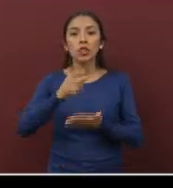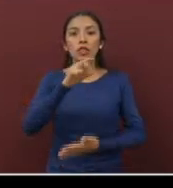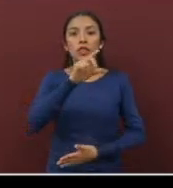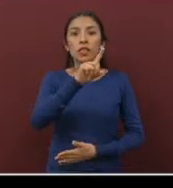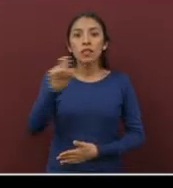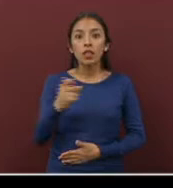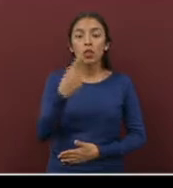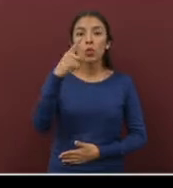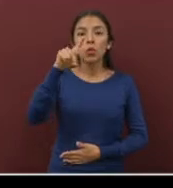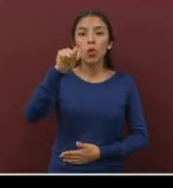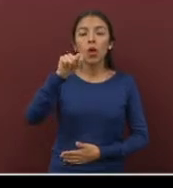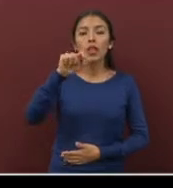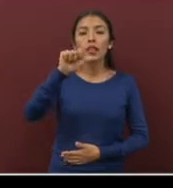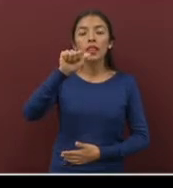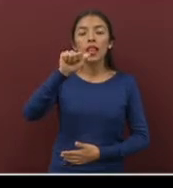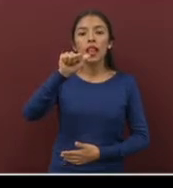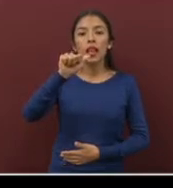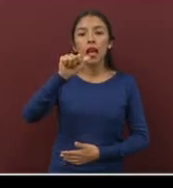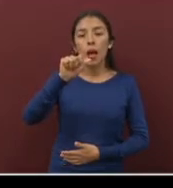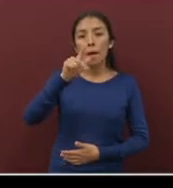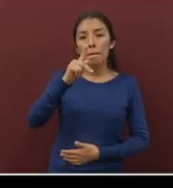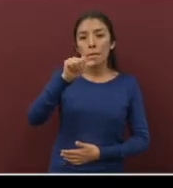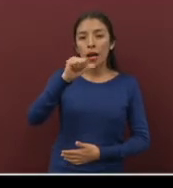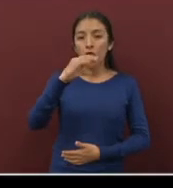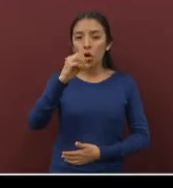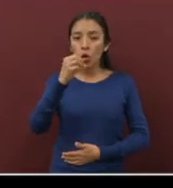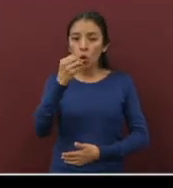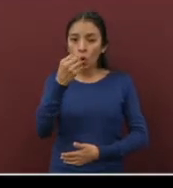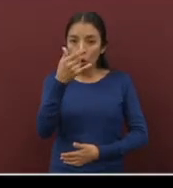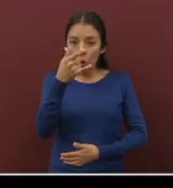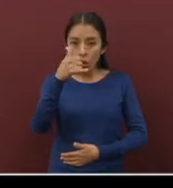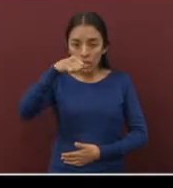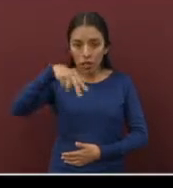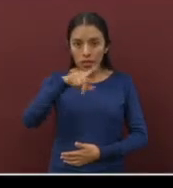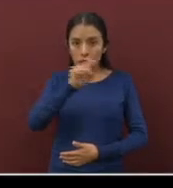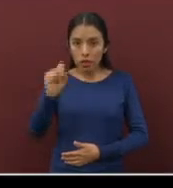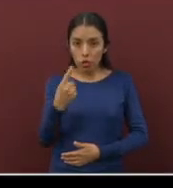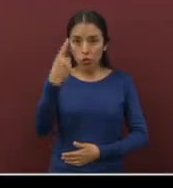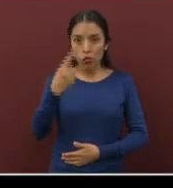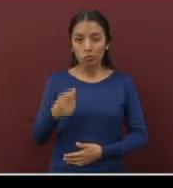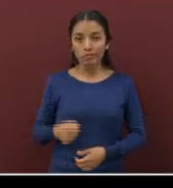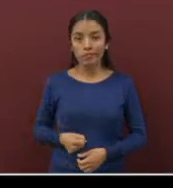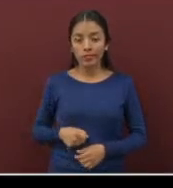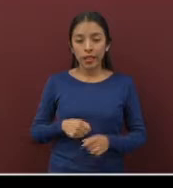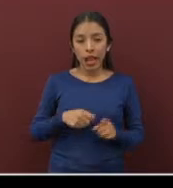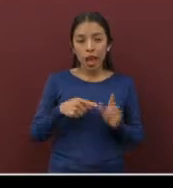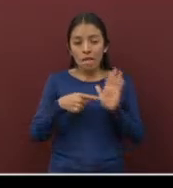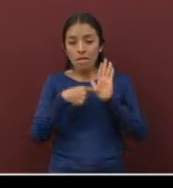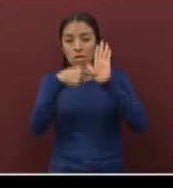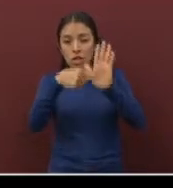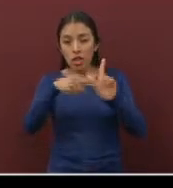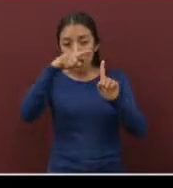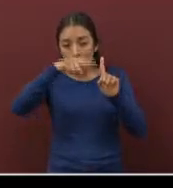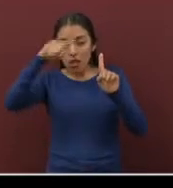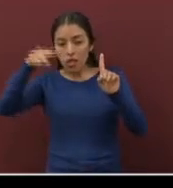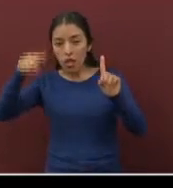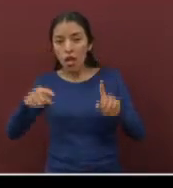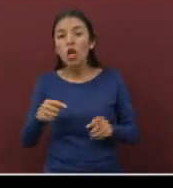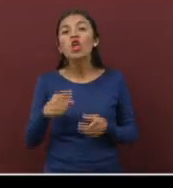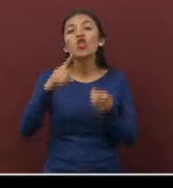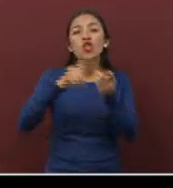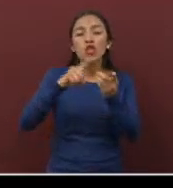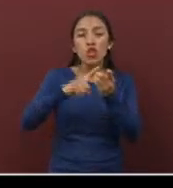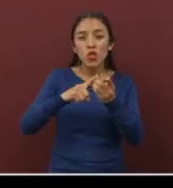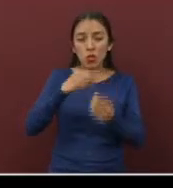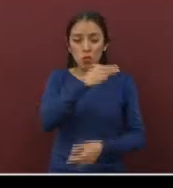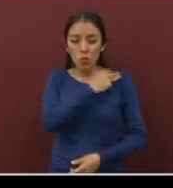tlapacoyan con 101 en esta ocasión en la gráfica se muestran los municipios en donde se está presentando la